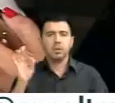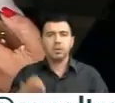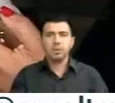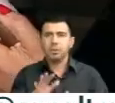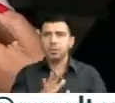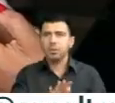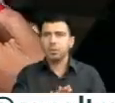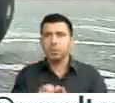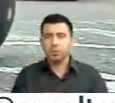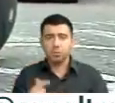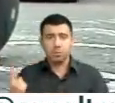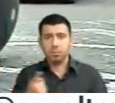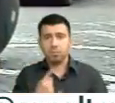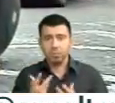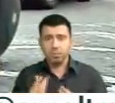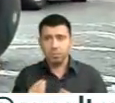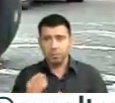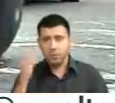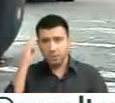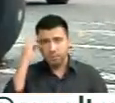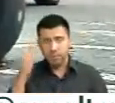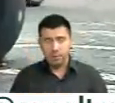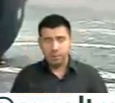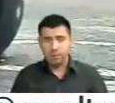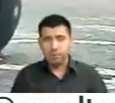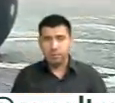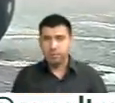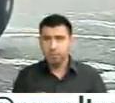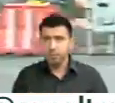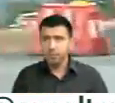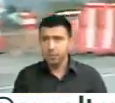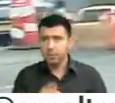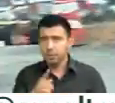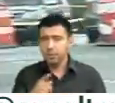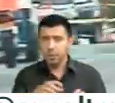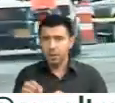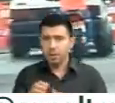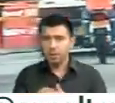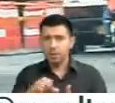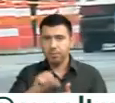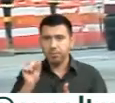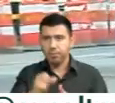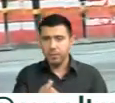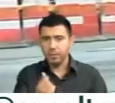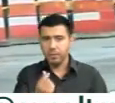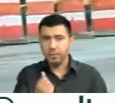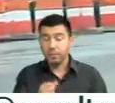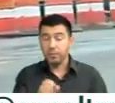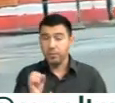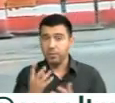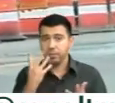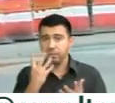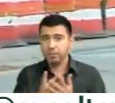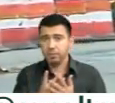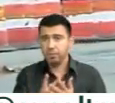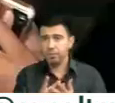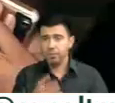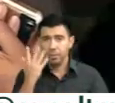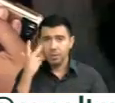como queremos los pacientes también se estipularon las sanciones que pueden ir desde pagos monetarios hasta días de prisión quienes las